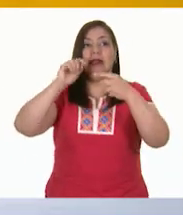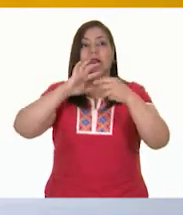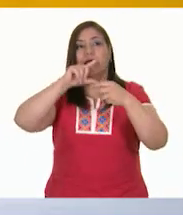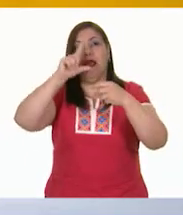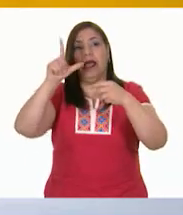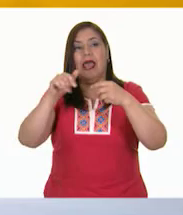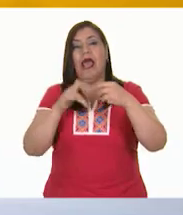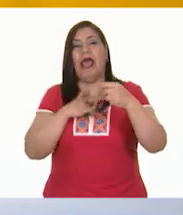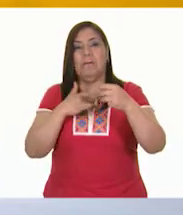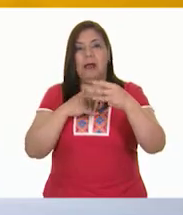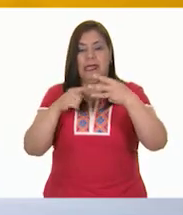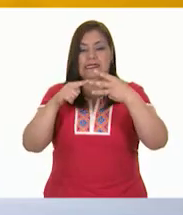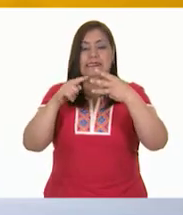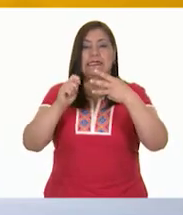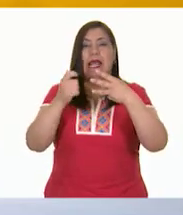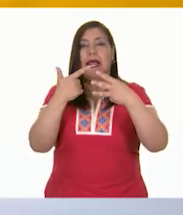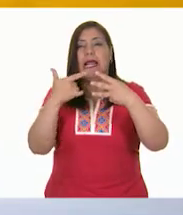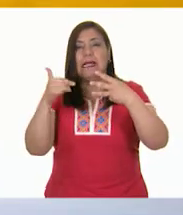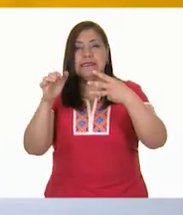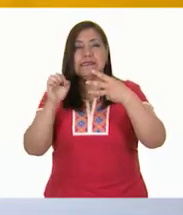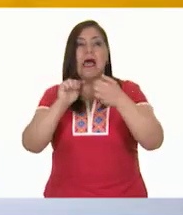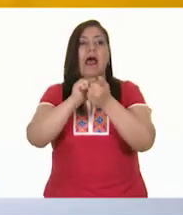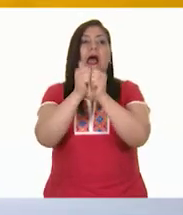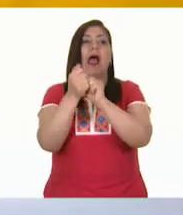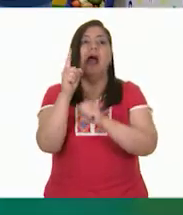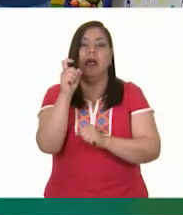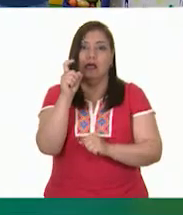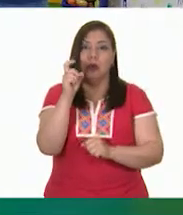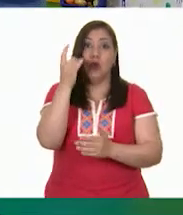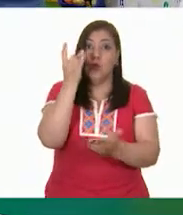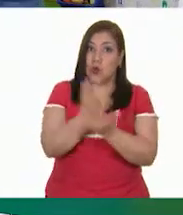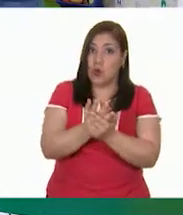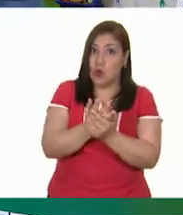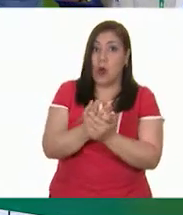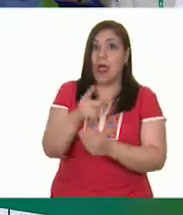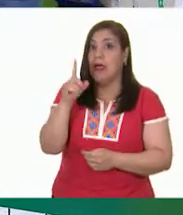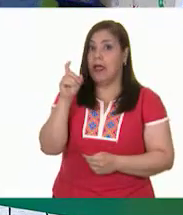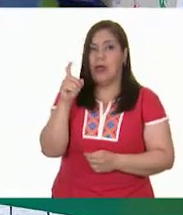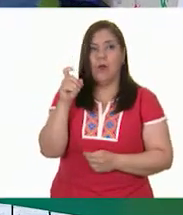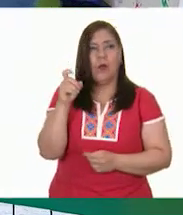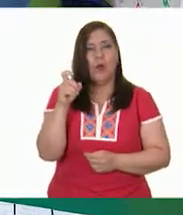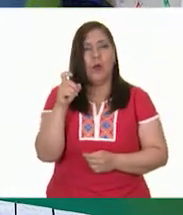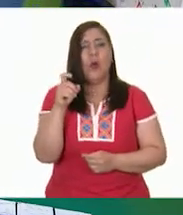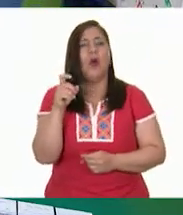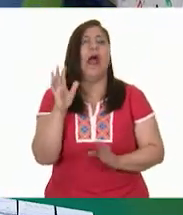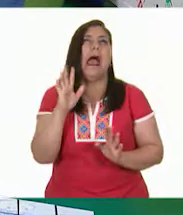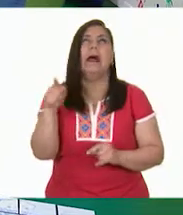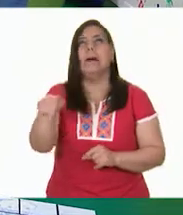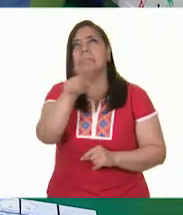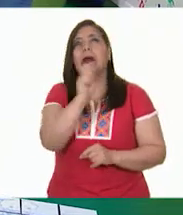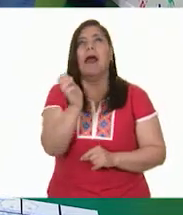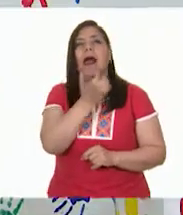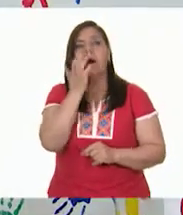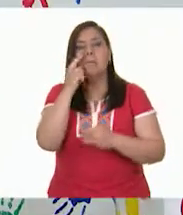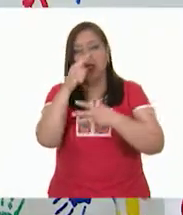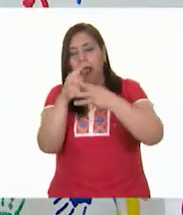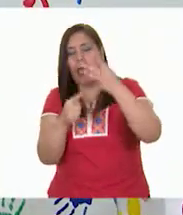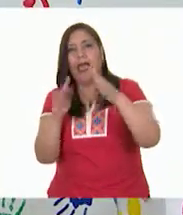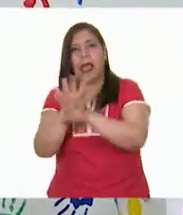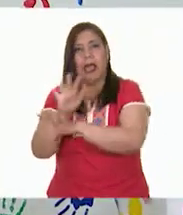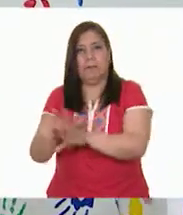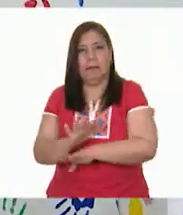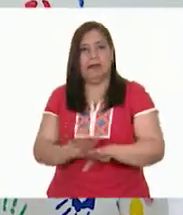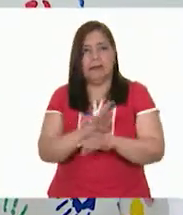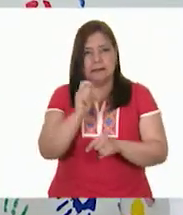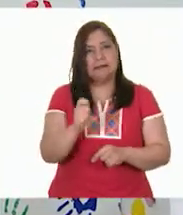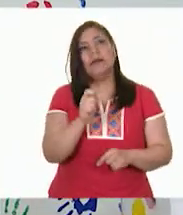líquido. Ajá. Podemos ver entonces que no solo el agua es el material o el objeto más común de ver estos tres cambios, pero